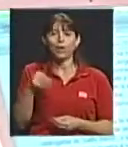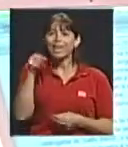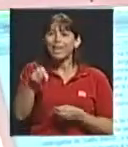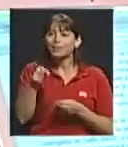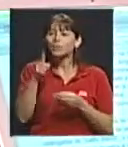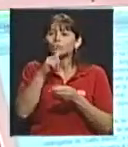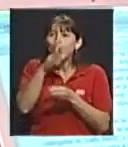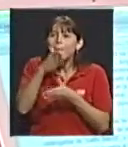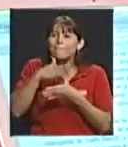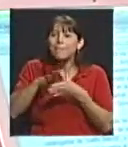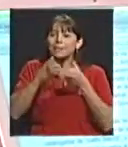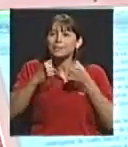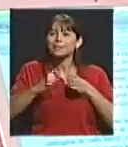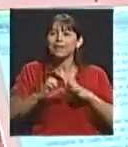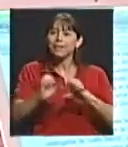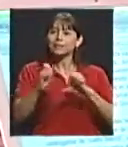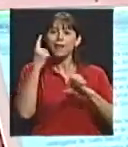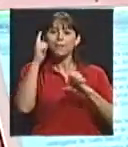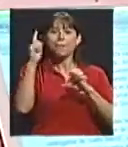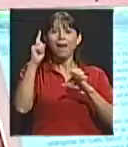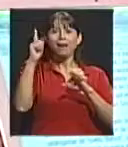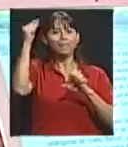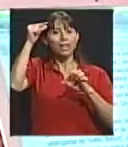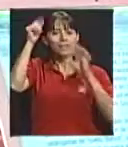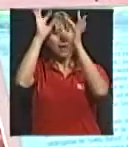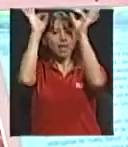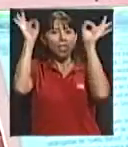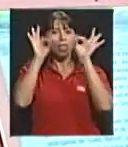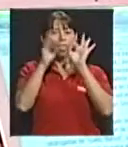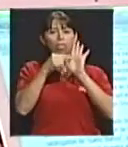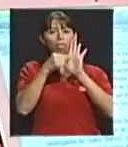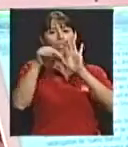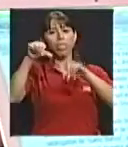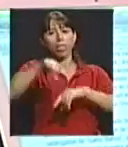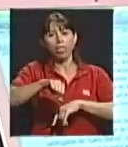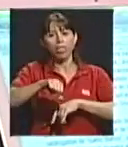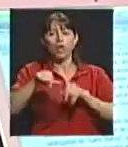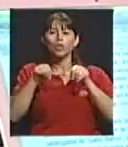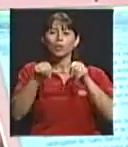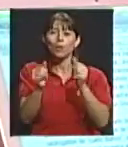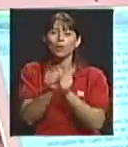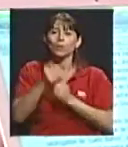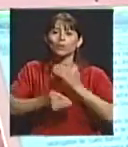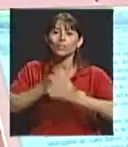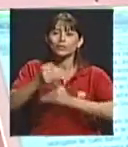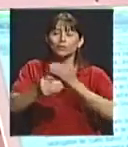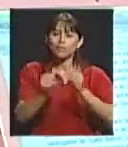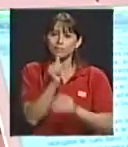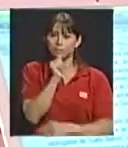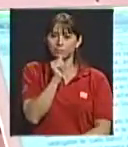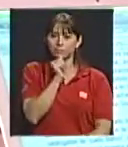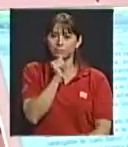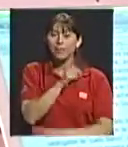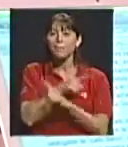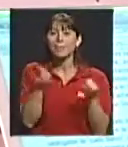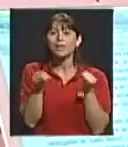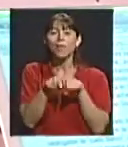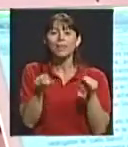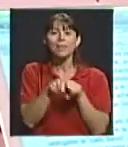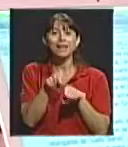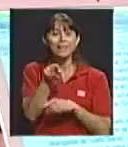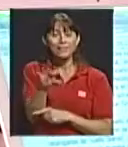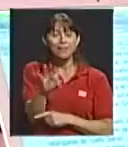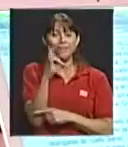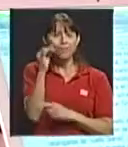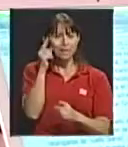para desprestigiar el estado y continuar con procesos de privatización Pero además es la ruta ideal para